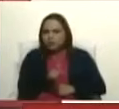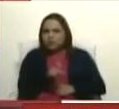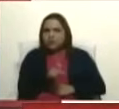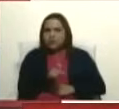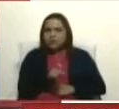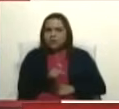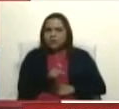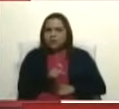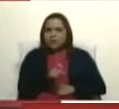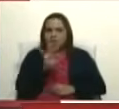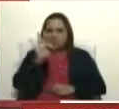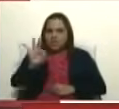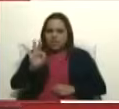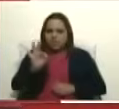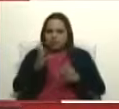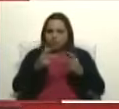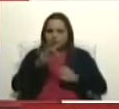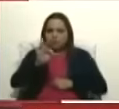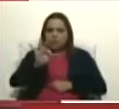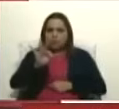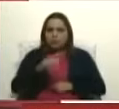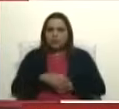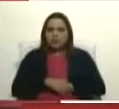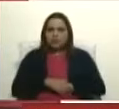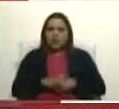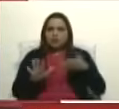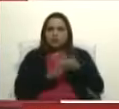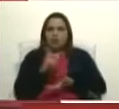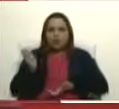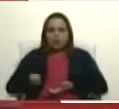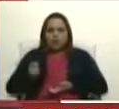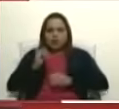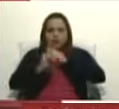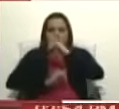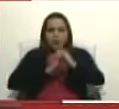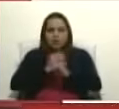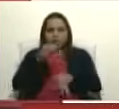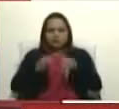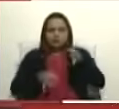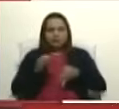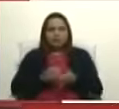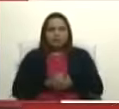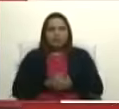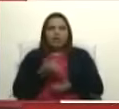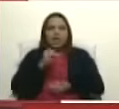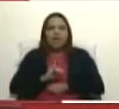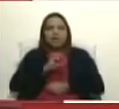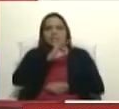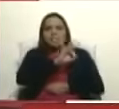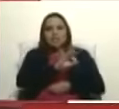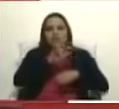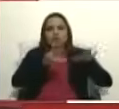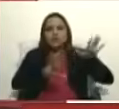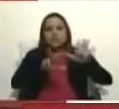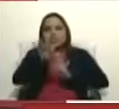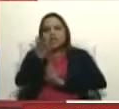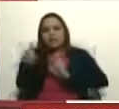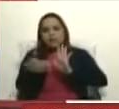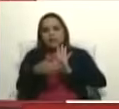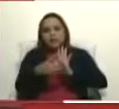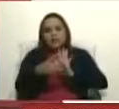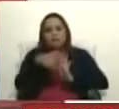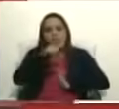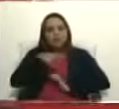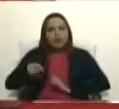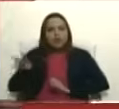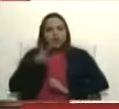perdón, la pregunta 3, que es la de la Corte Internacional de Justicia. Hay 383.000 venezolanos